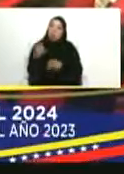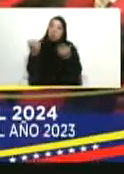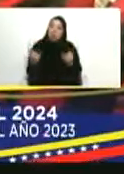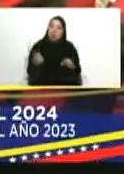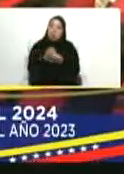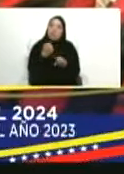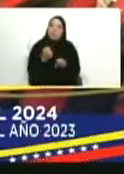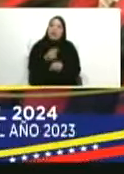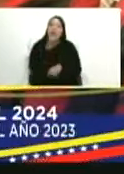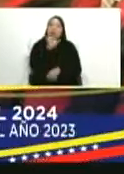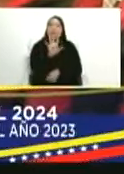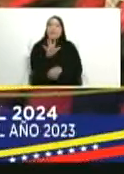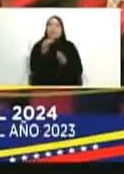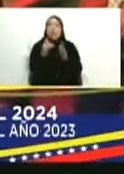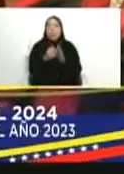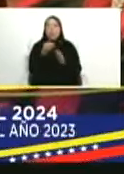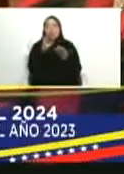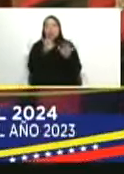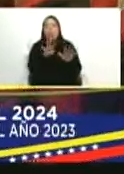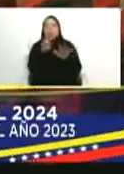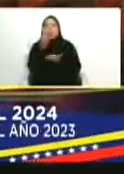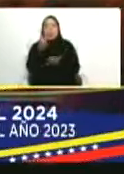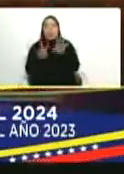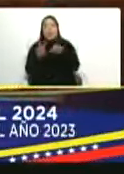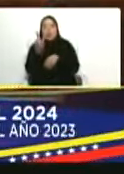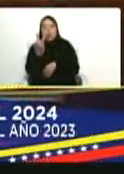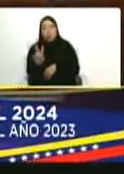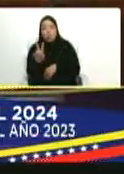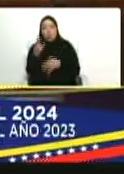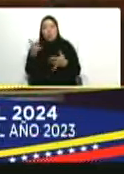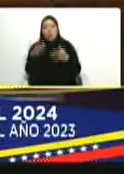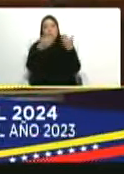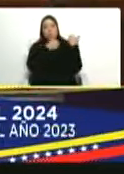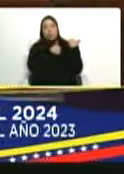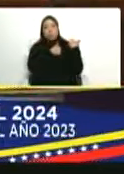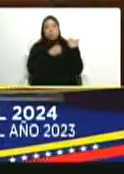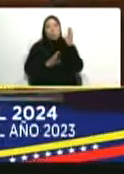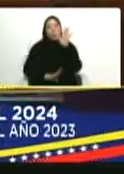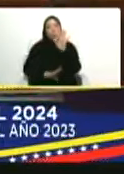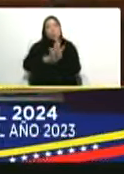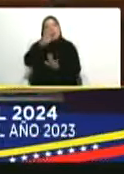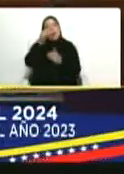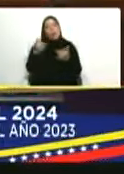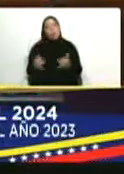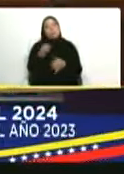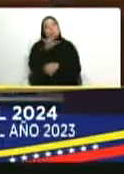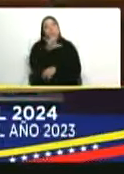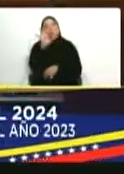dictaron 5.971 sentencias, lo que representó un incremento del